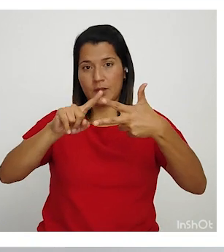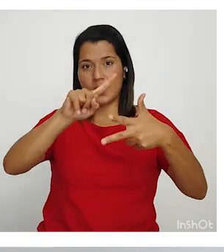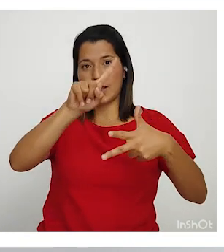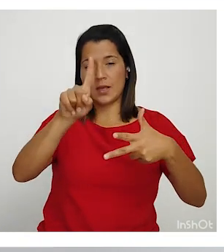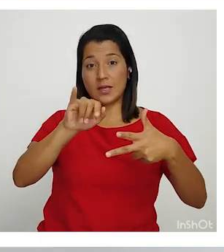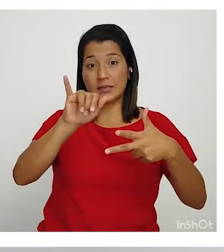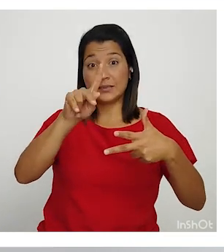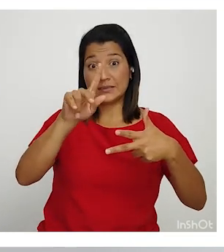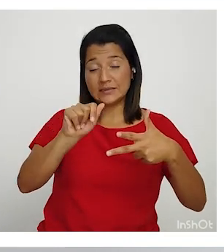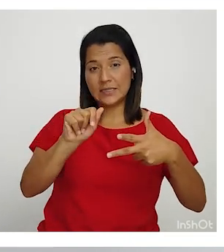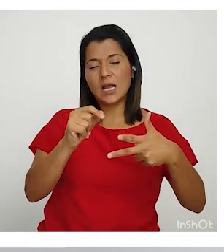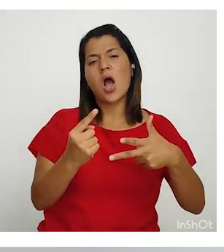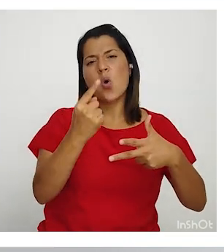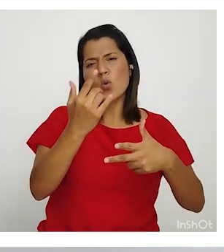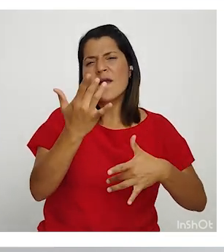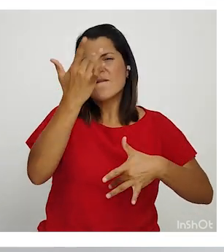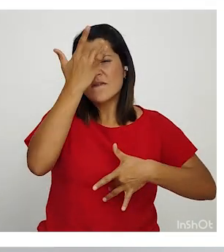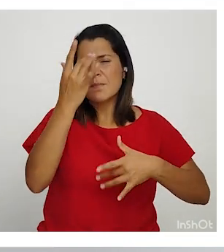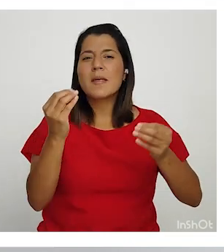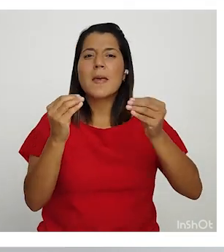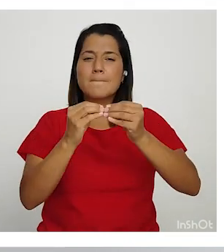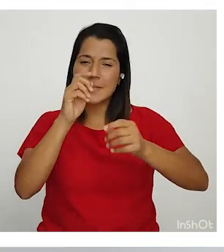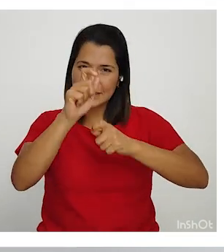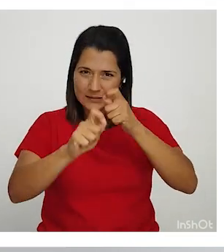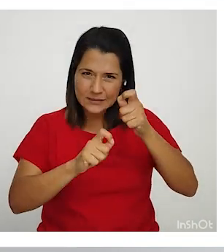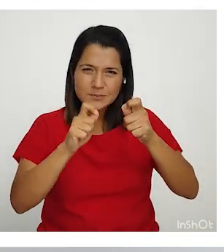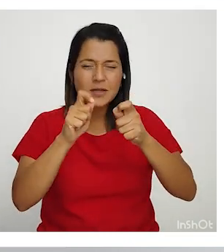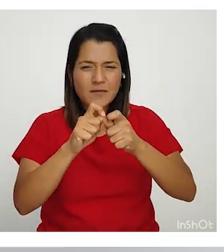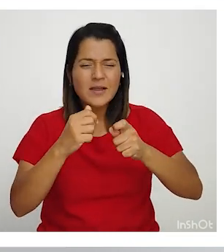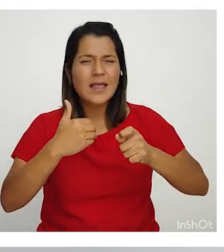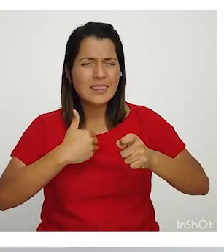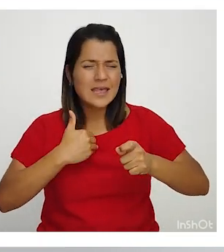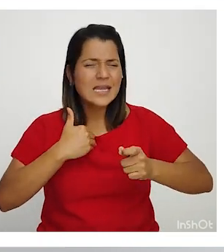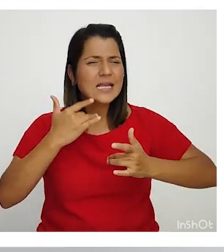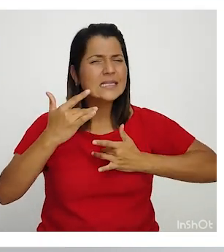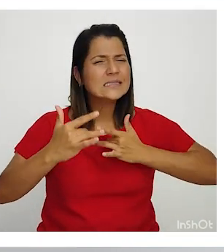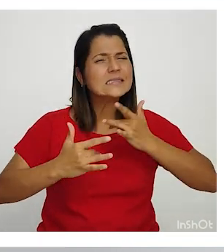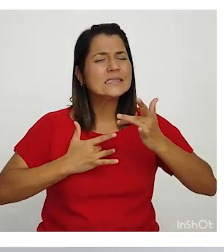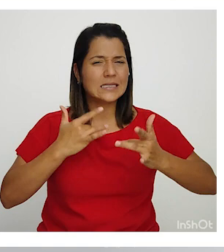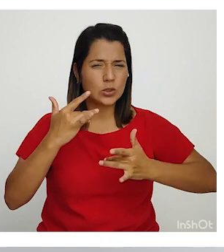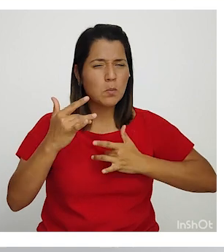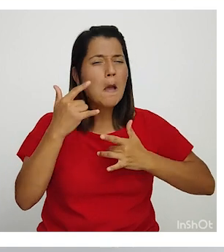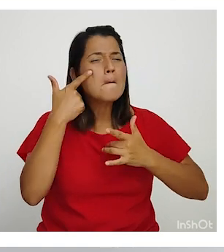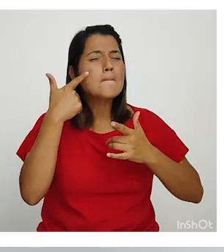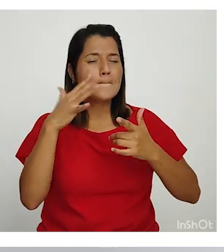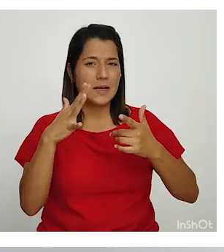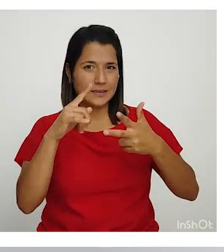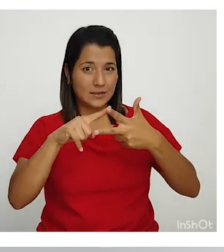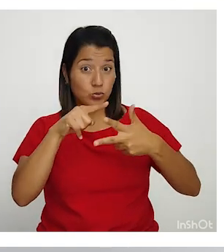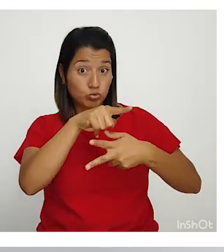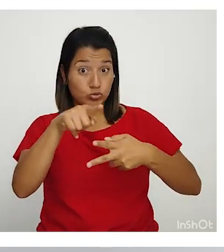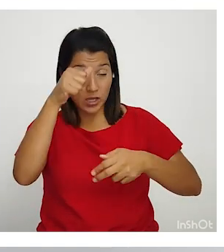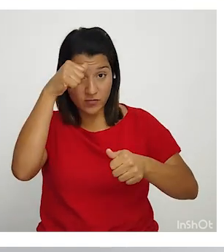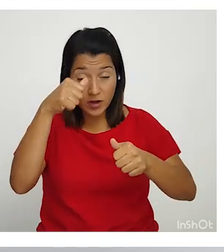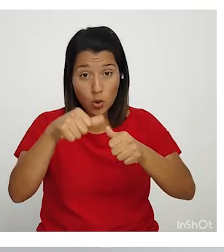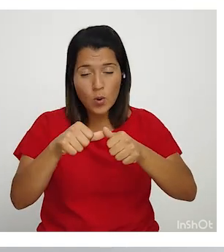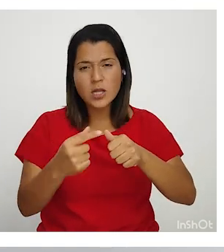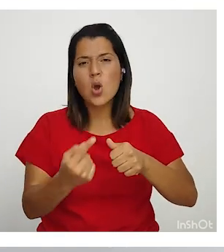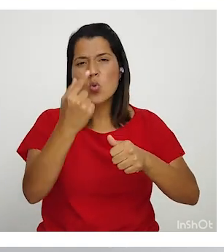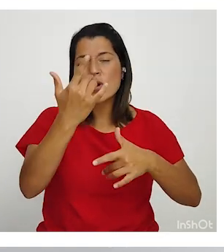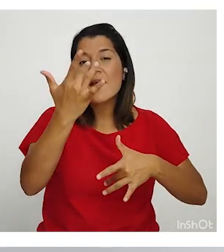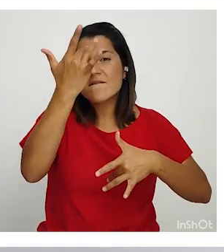más particular, tiene sus síntomas que son muy similares igual. Recordemos que también esta es una enfermedad que